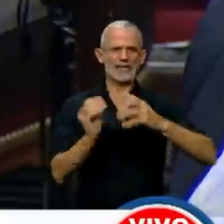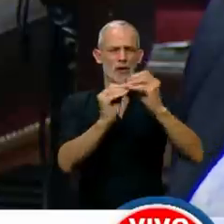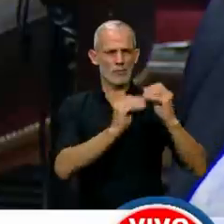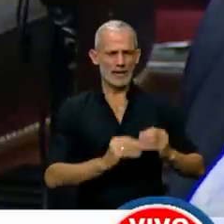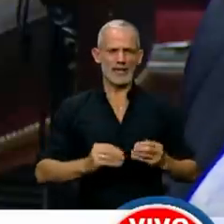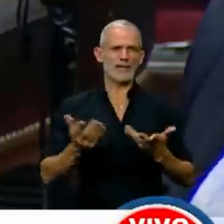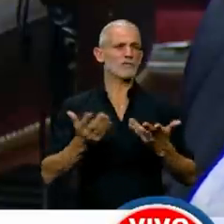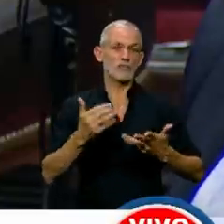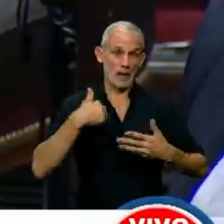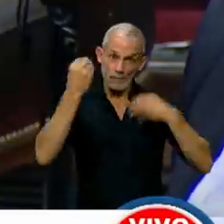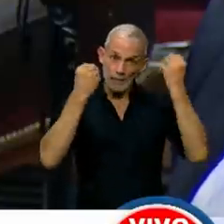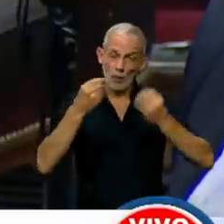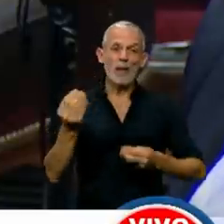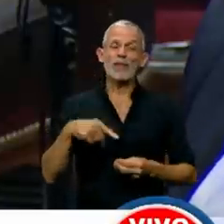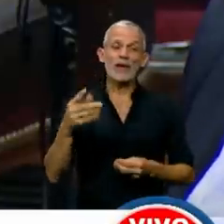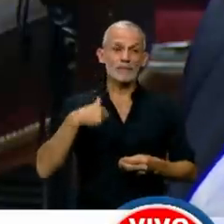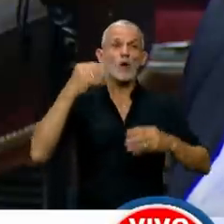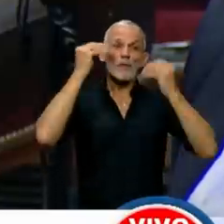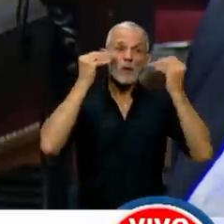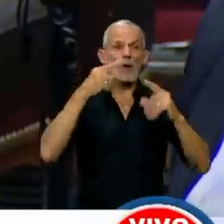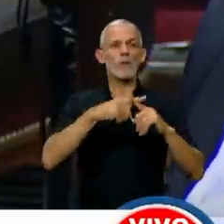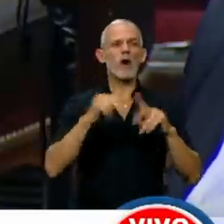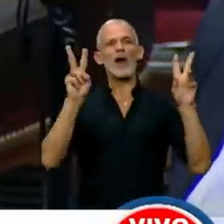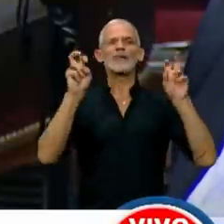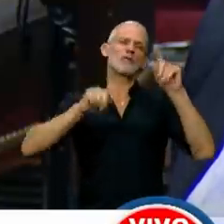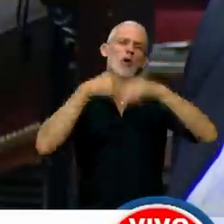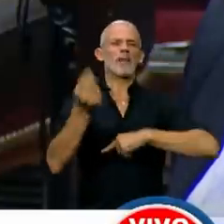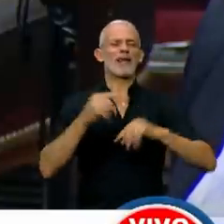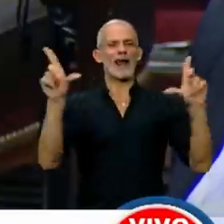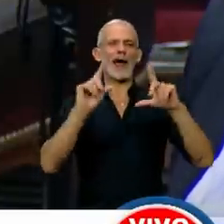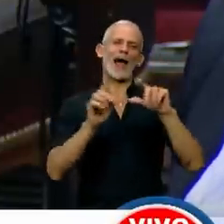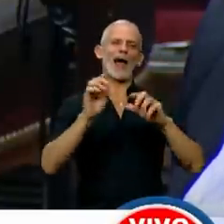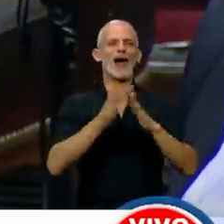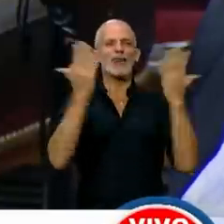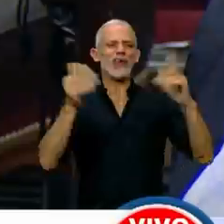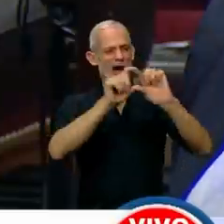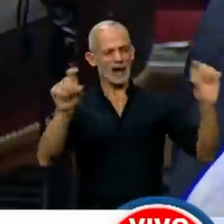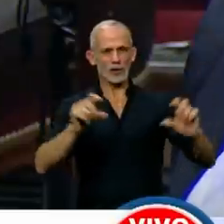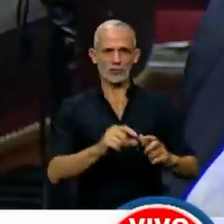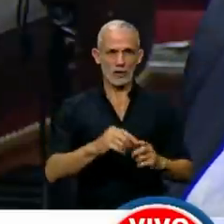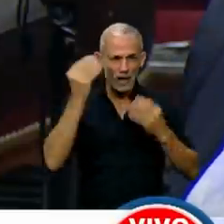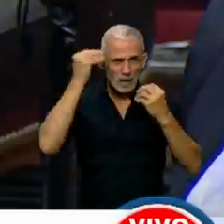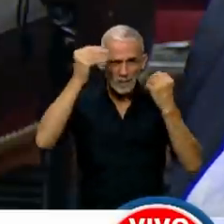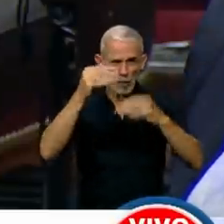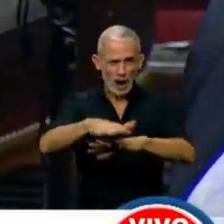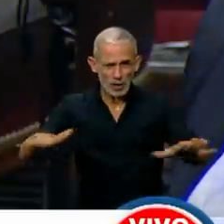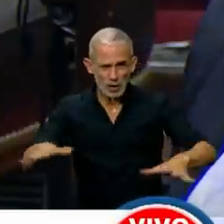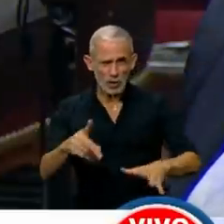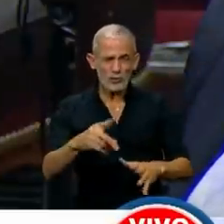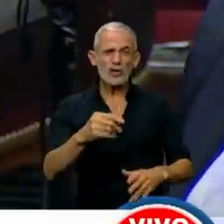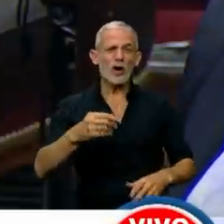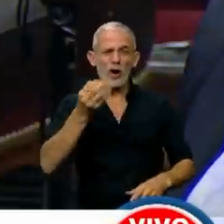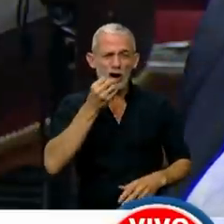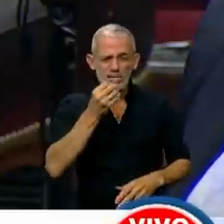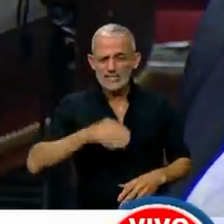lo que más me preocupa es que estemos preocupados por el título de mañana que no nos estén preocupando los chicos que no tienen para